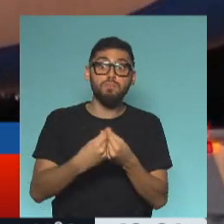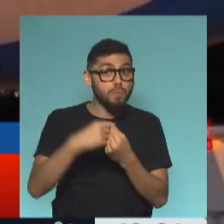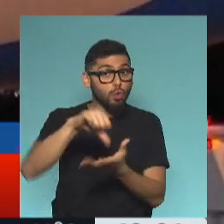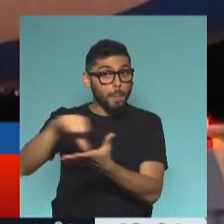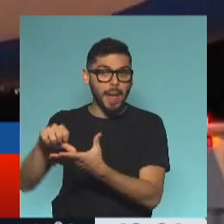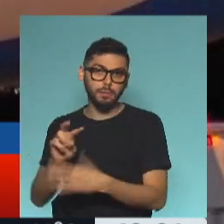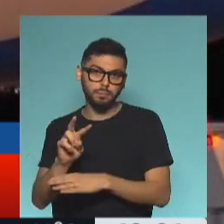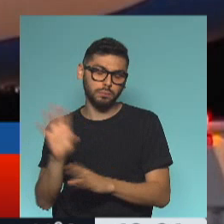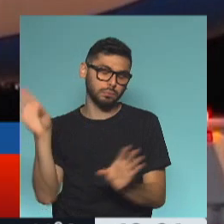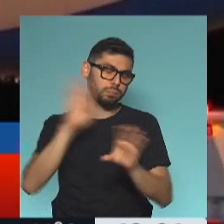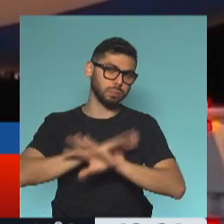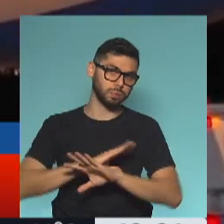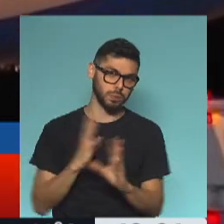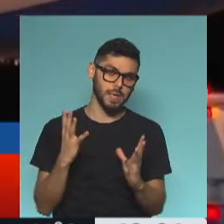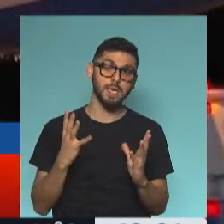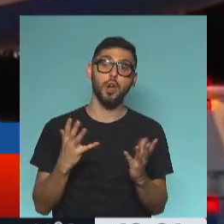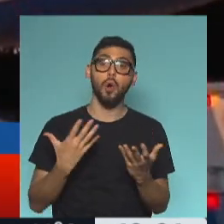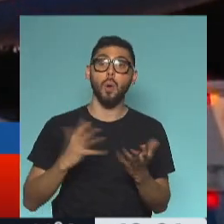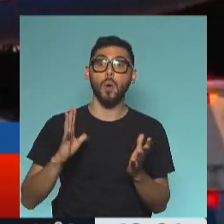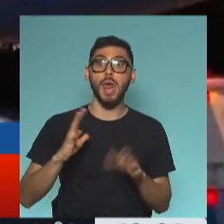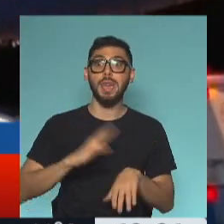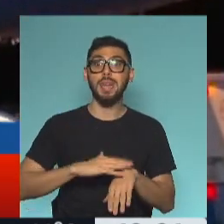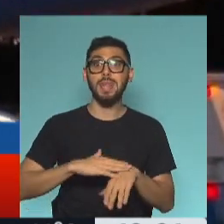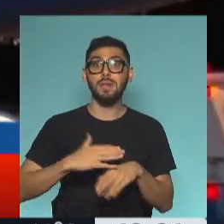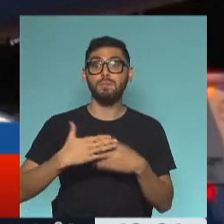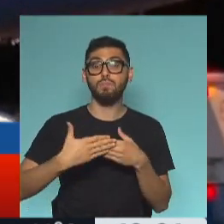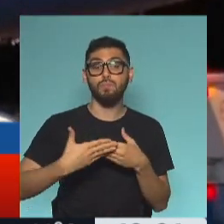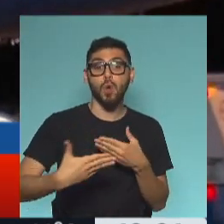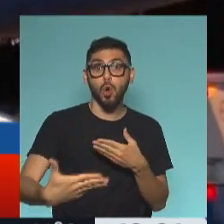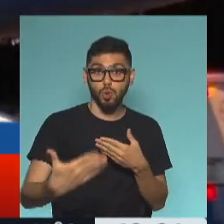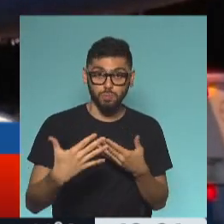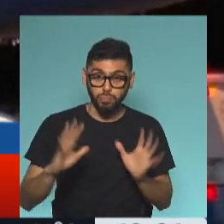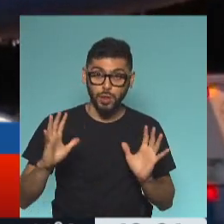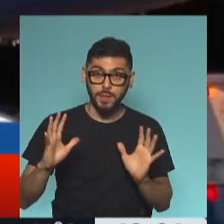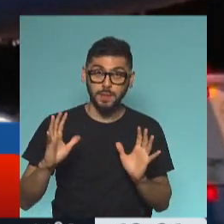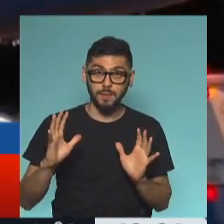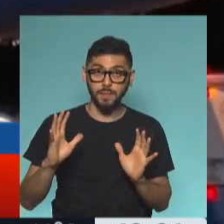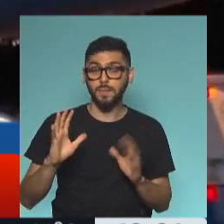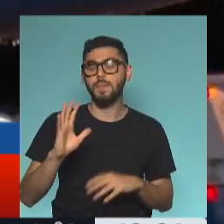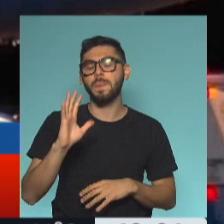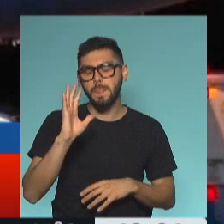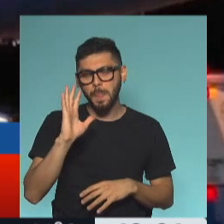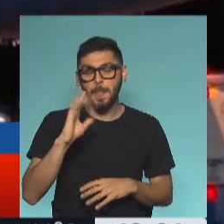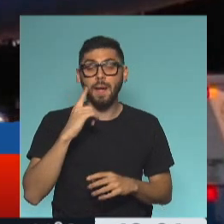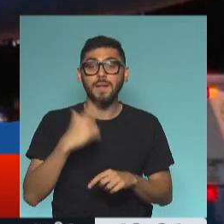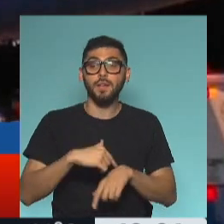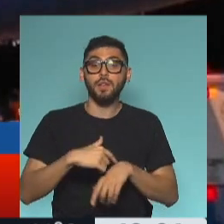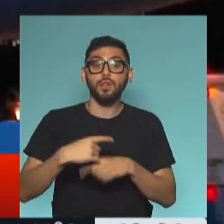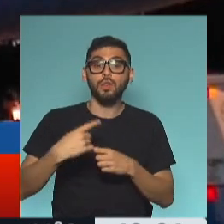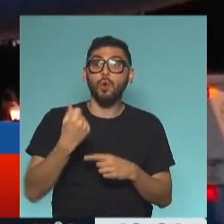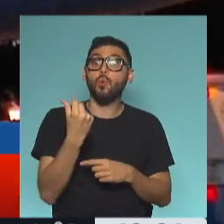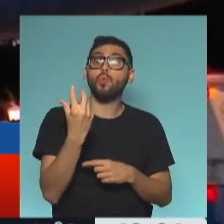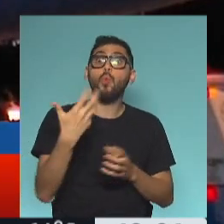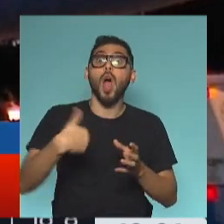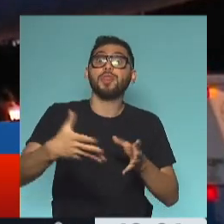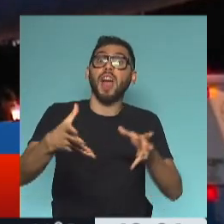es que podemos esperar nuevos tiempos, ¿no? Nuevos sí. Números en los próximos tiempos. No solo es el cuántas, sino el cuándo, ¿no?